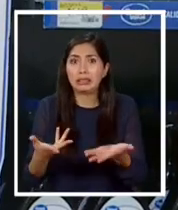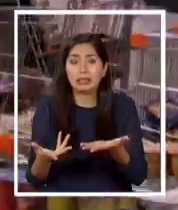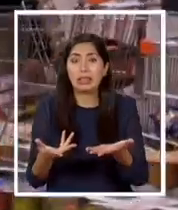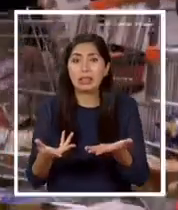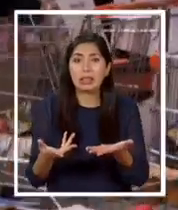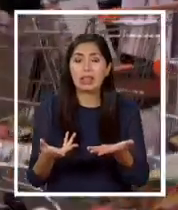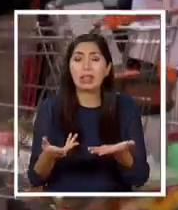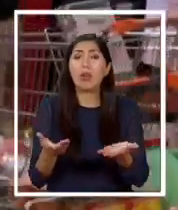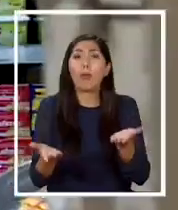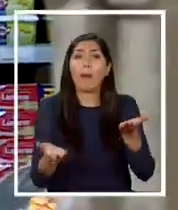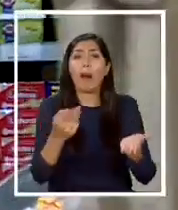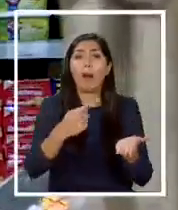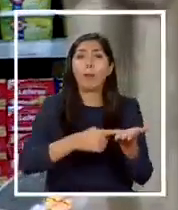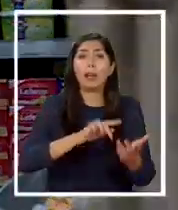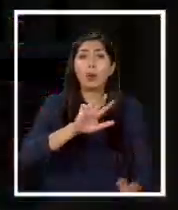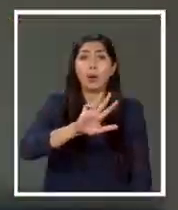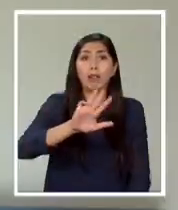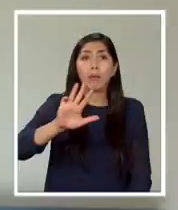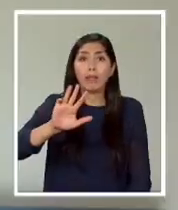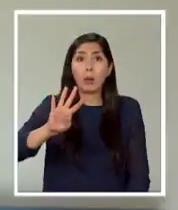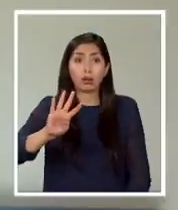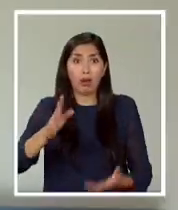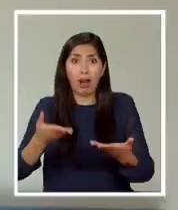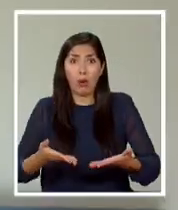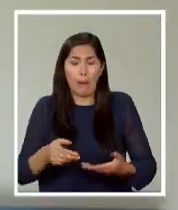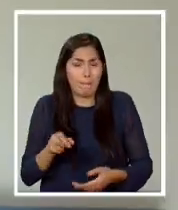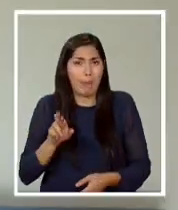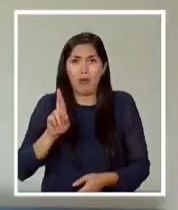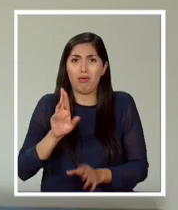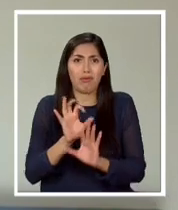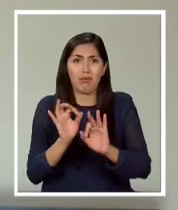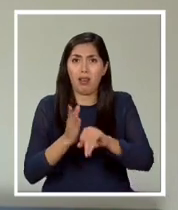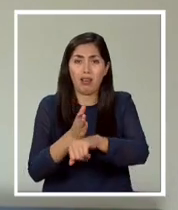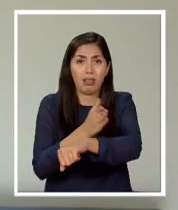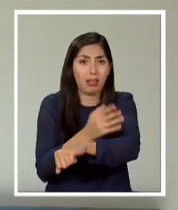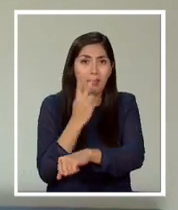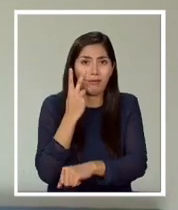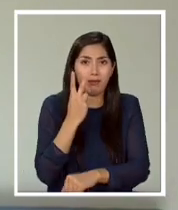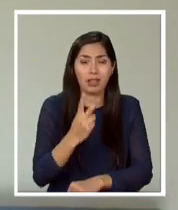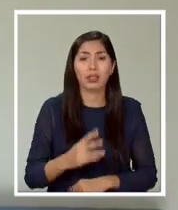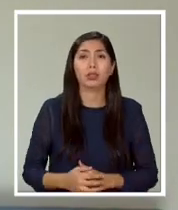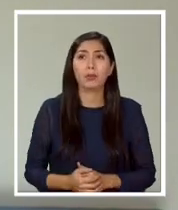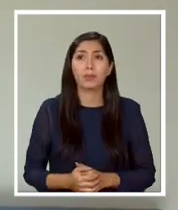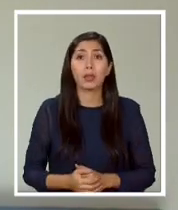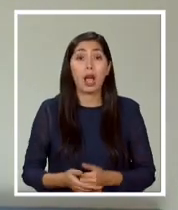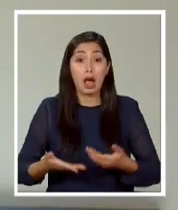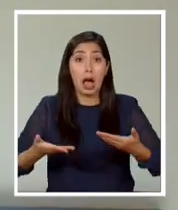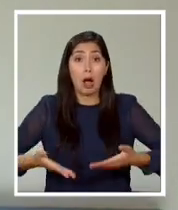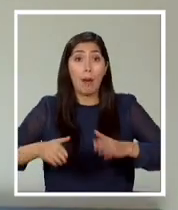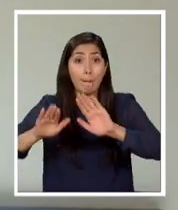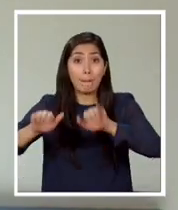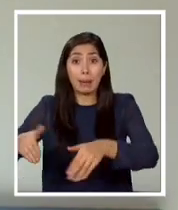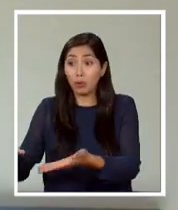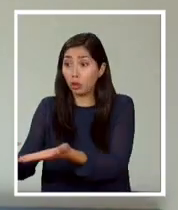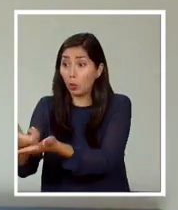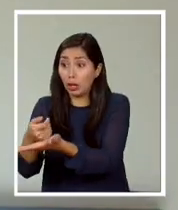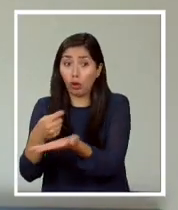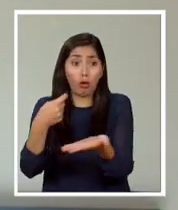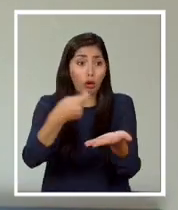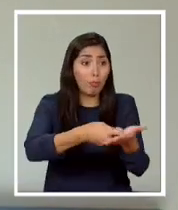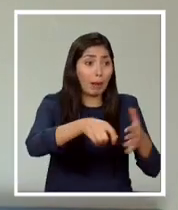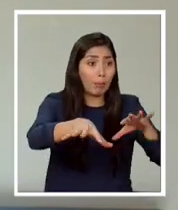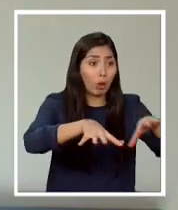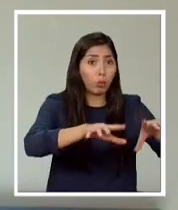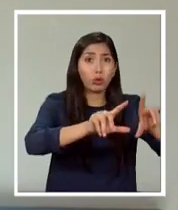desde 1994. Es decir, hoy día, con el mismo salario, compramos una menor